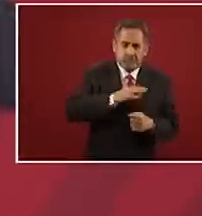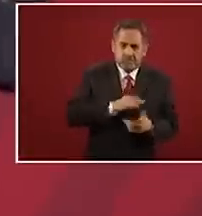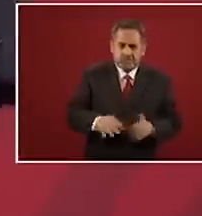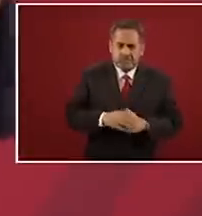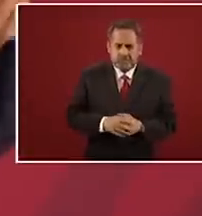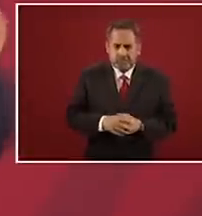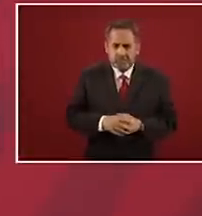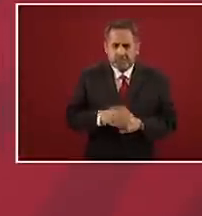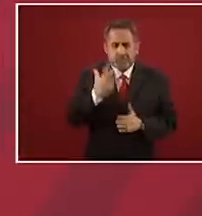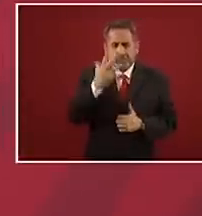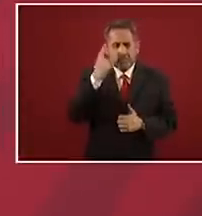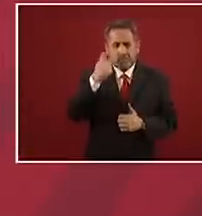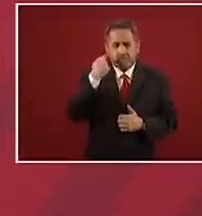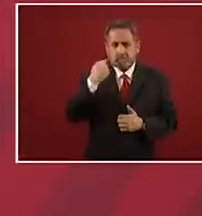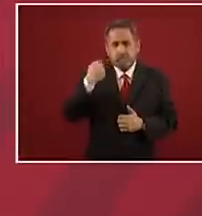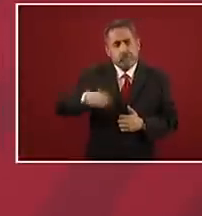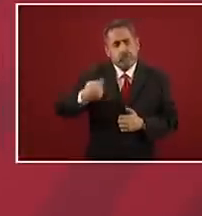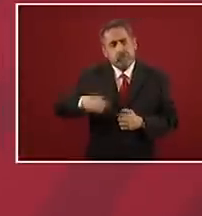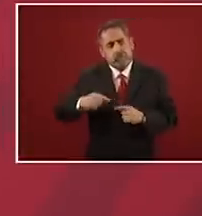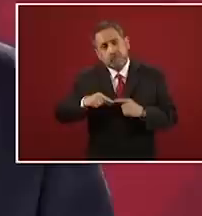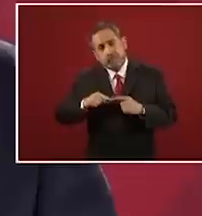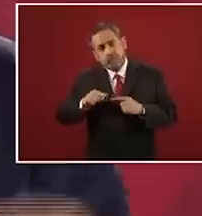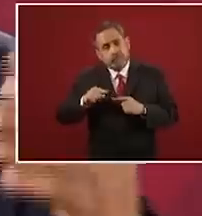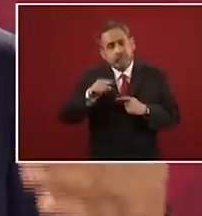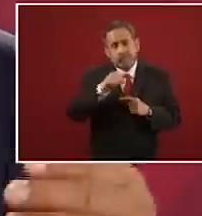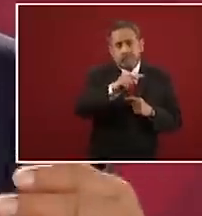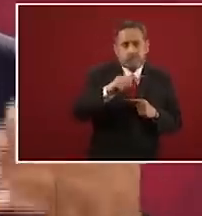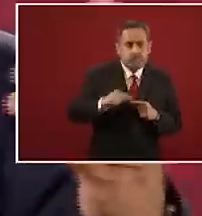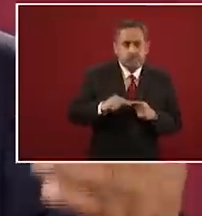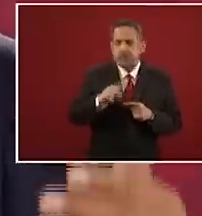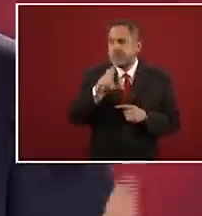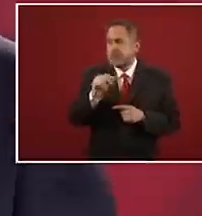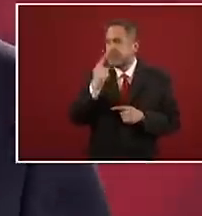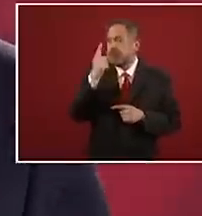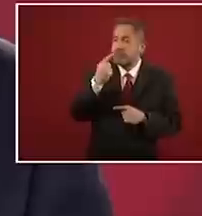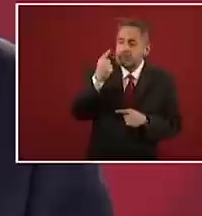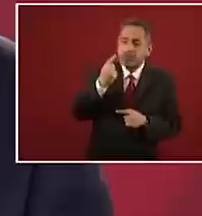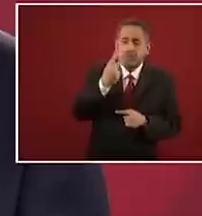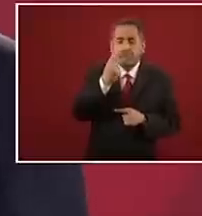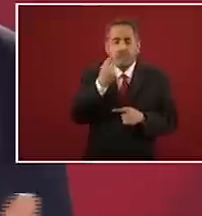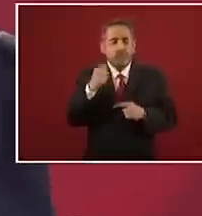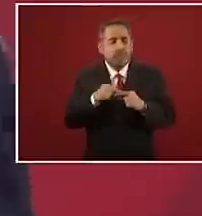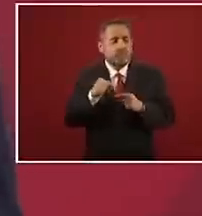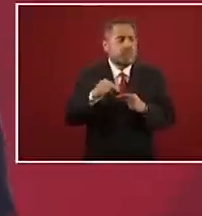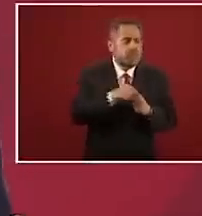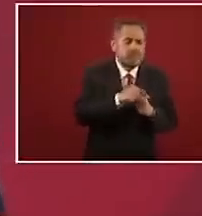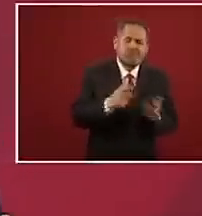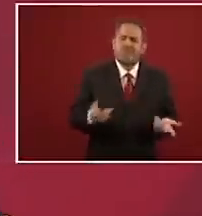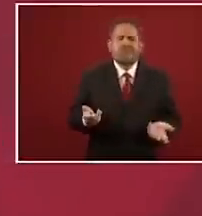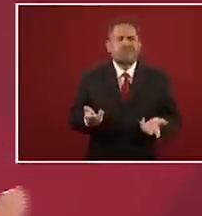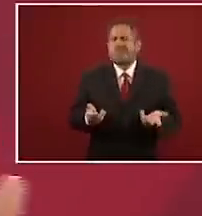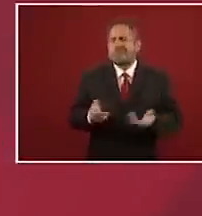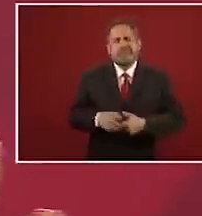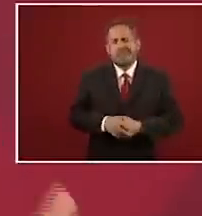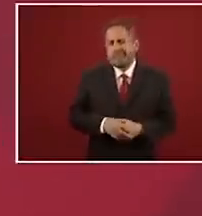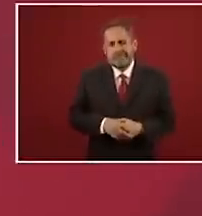hacer vuelos de 5 horas, no de 1, de 2 horas. Entonces,